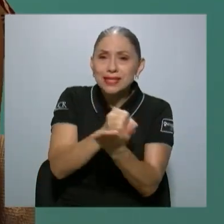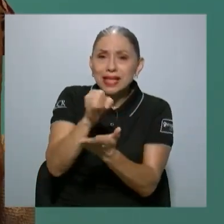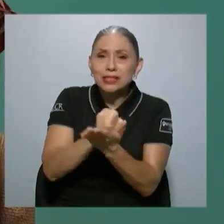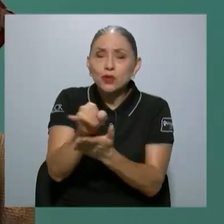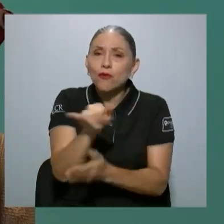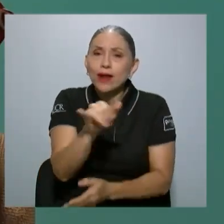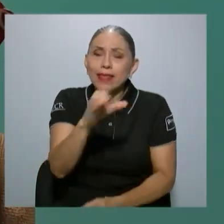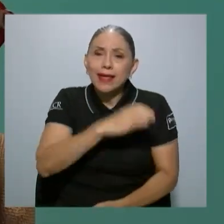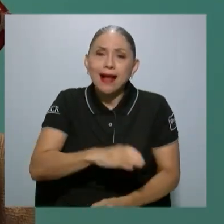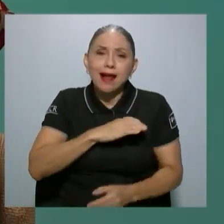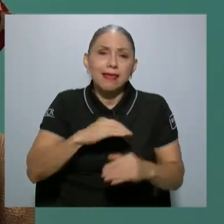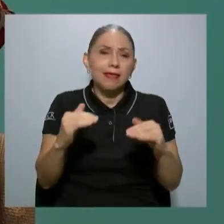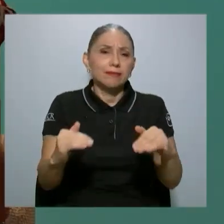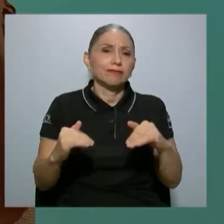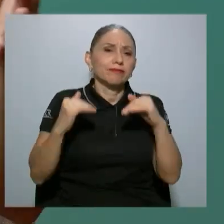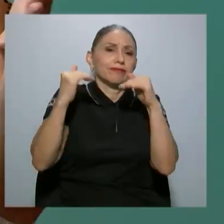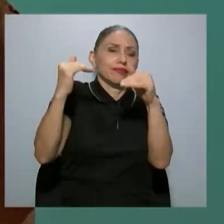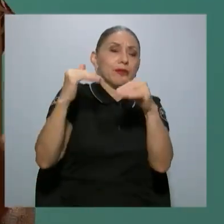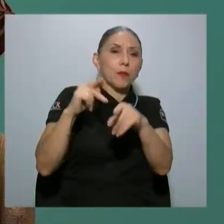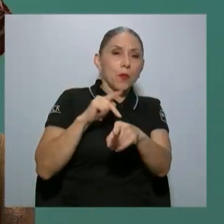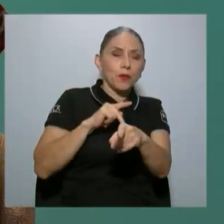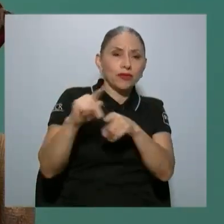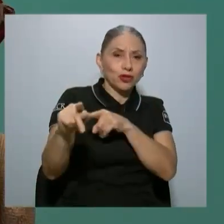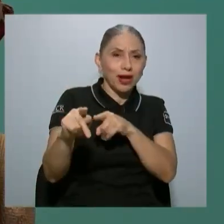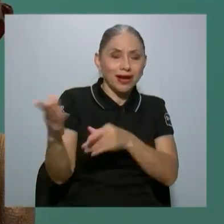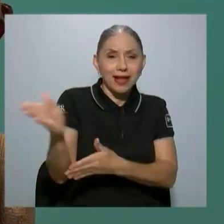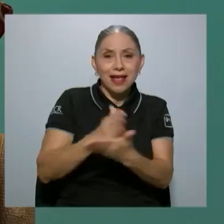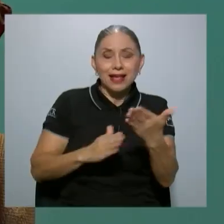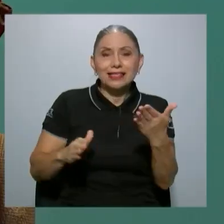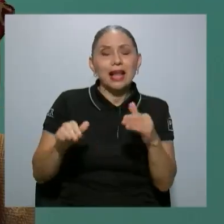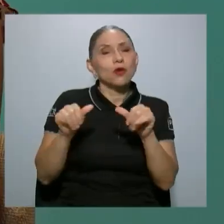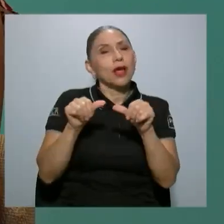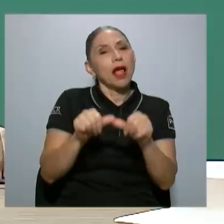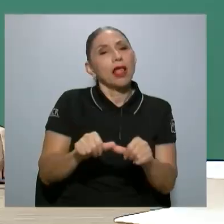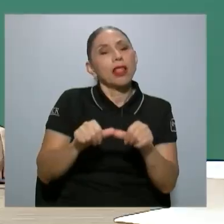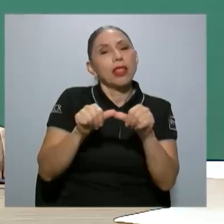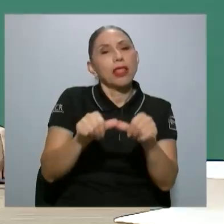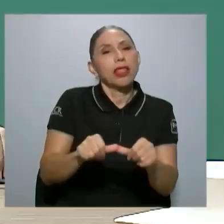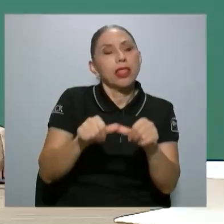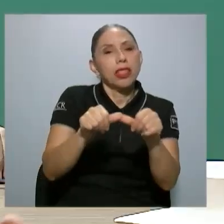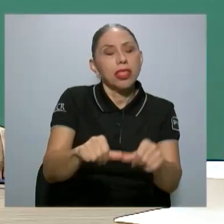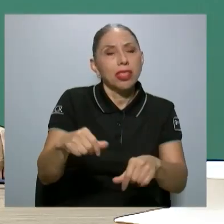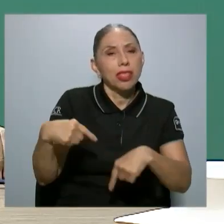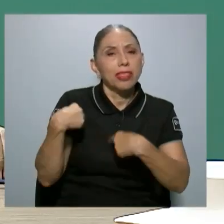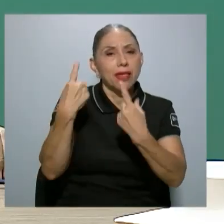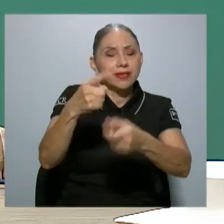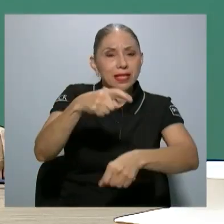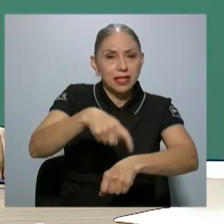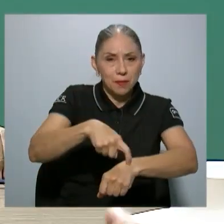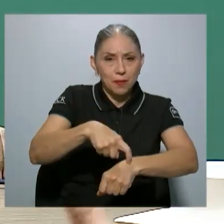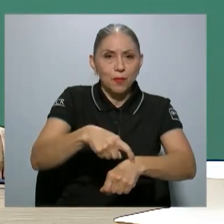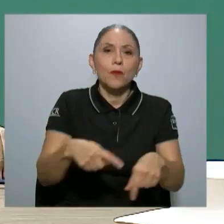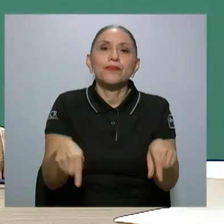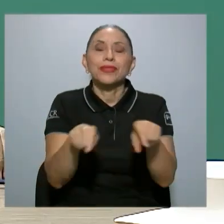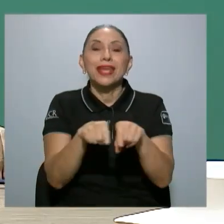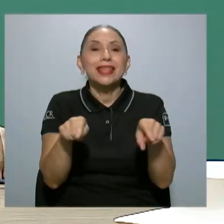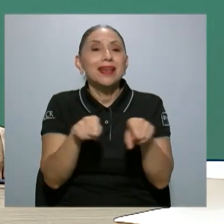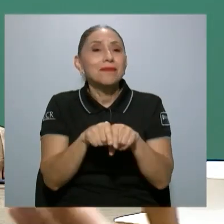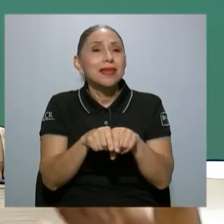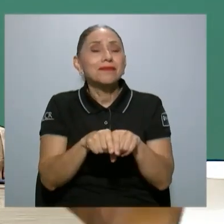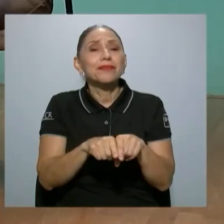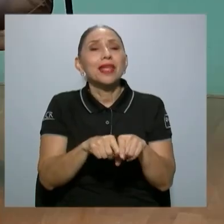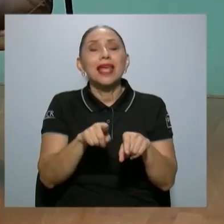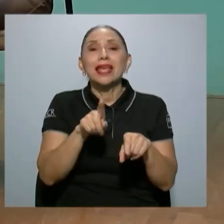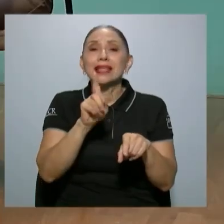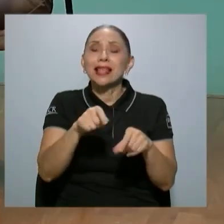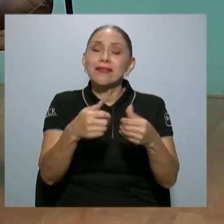calidad y muy profesional, que es algo que se ha mantenido a través del tiempo, incluyendo también que se hiciera una separación entre